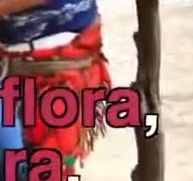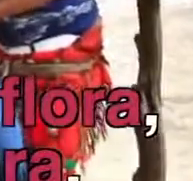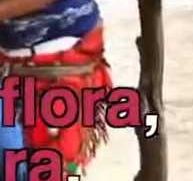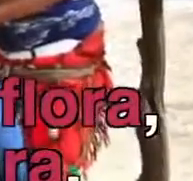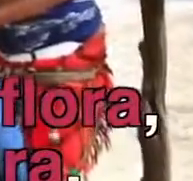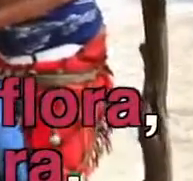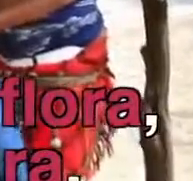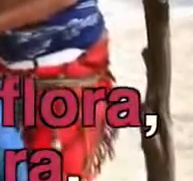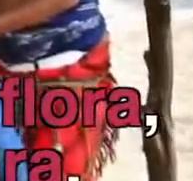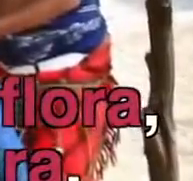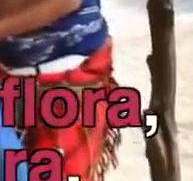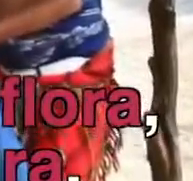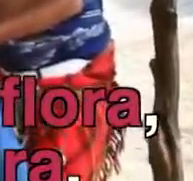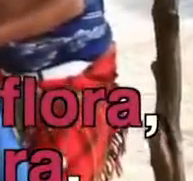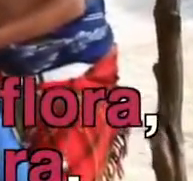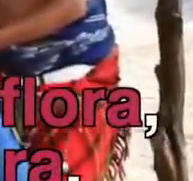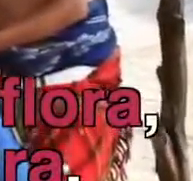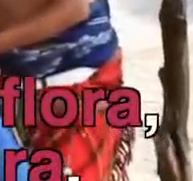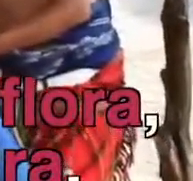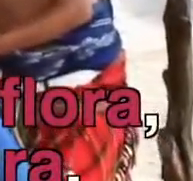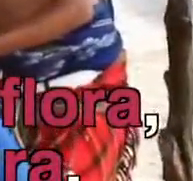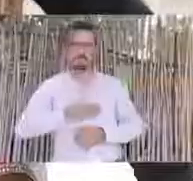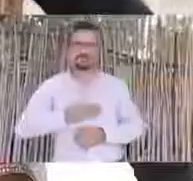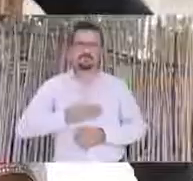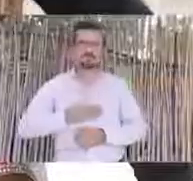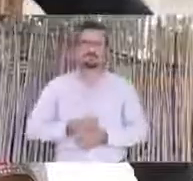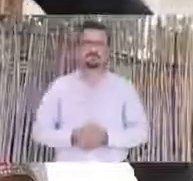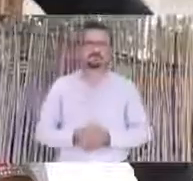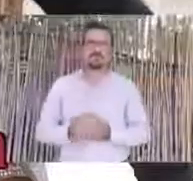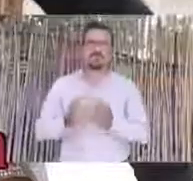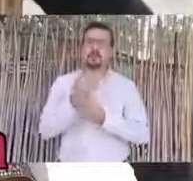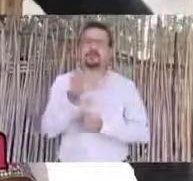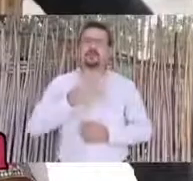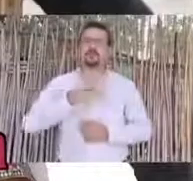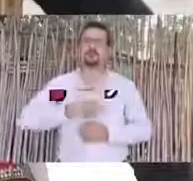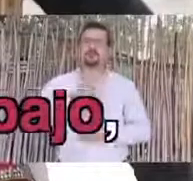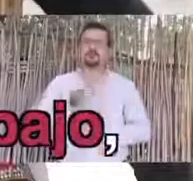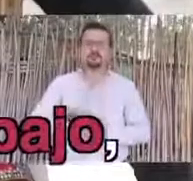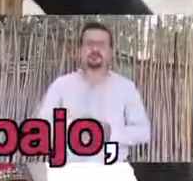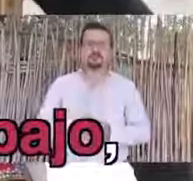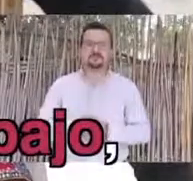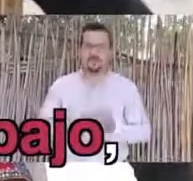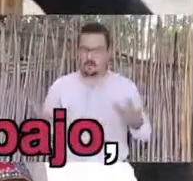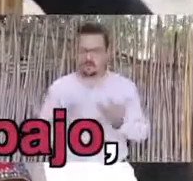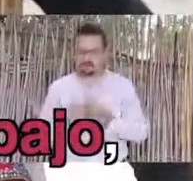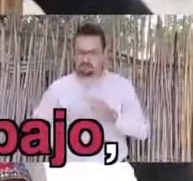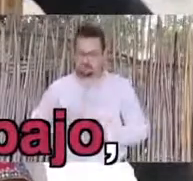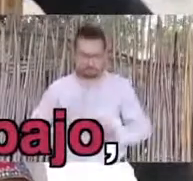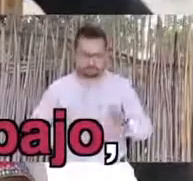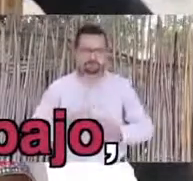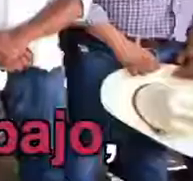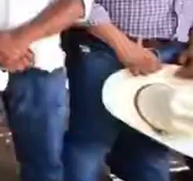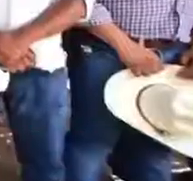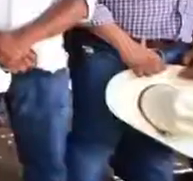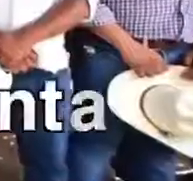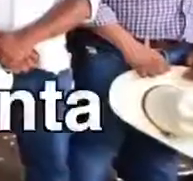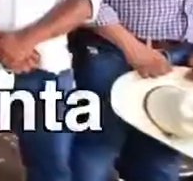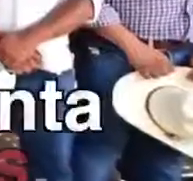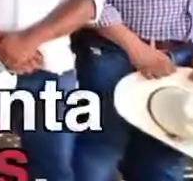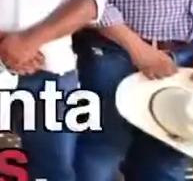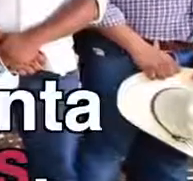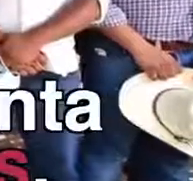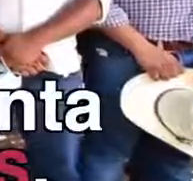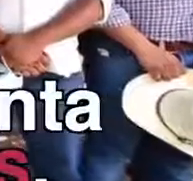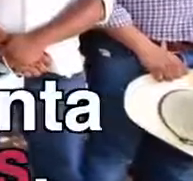la flora, la fauna, su cultura, porque la justicia se construye desde abajo. Tomando